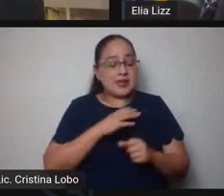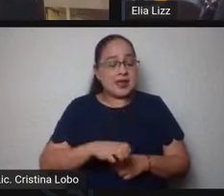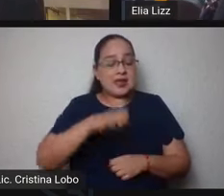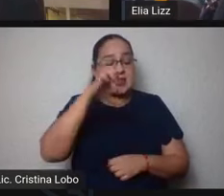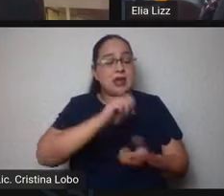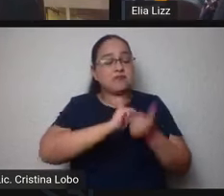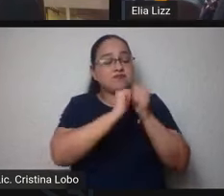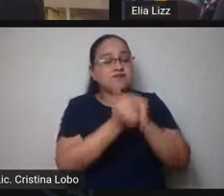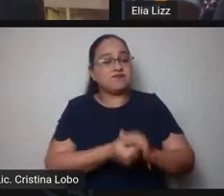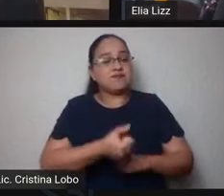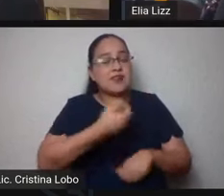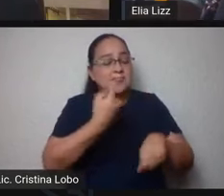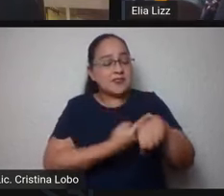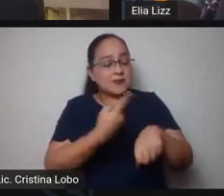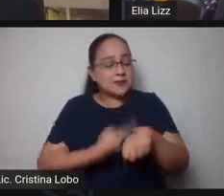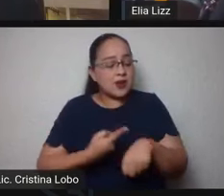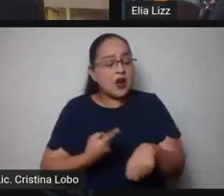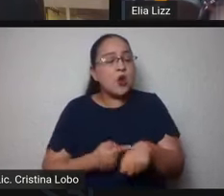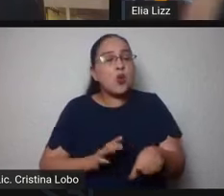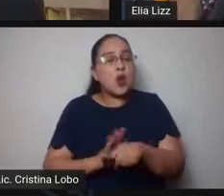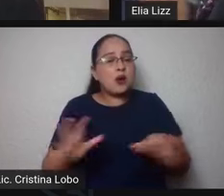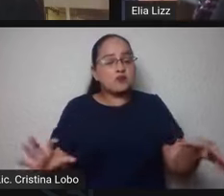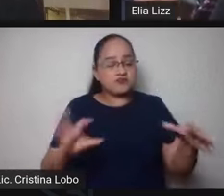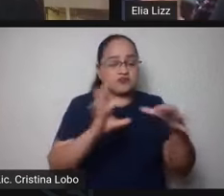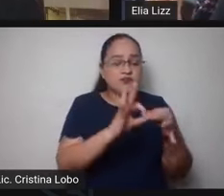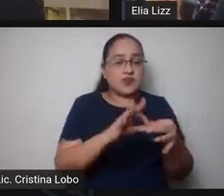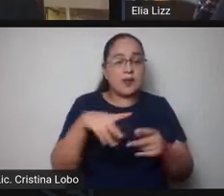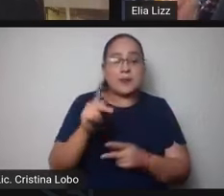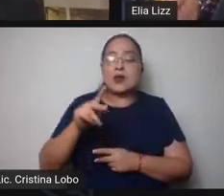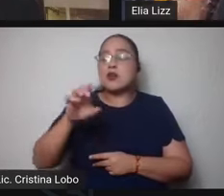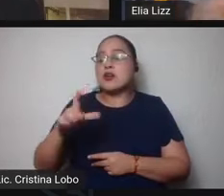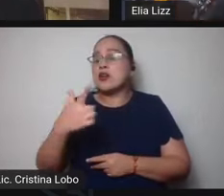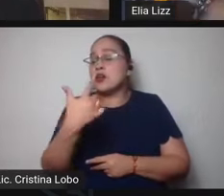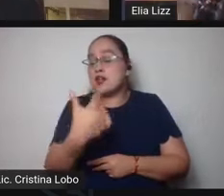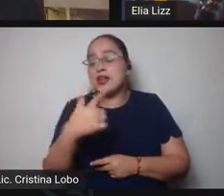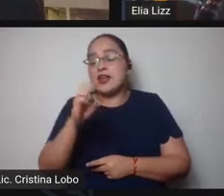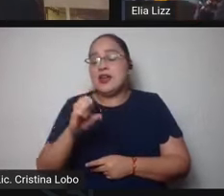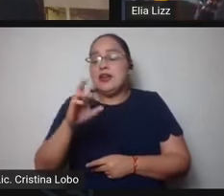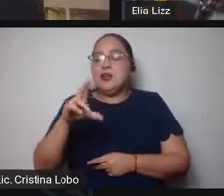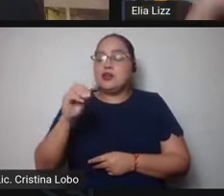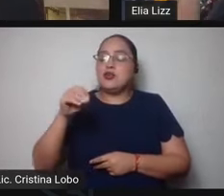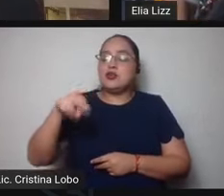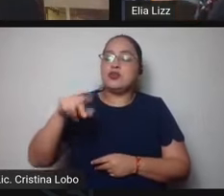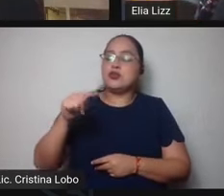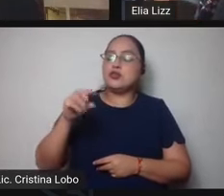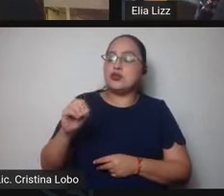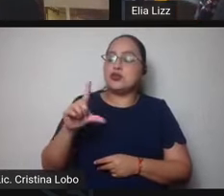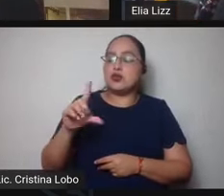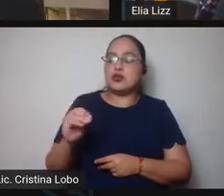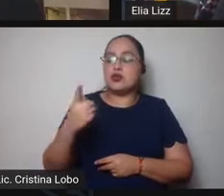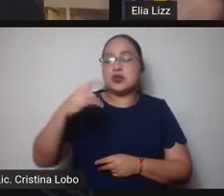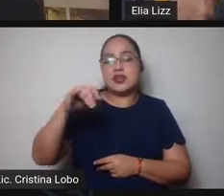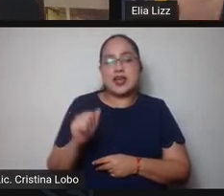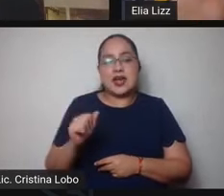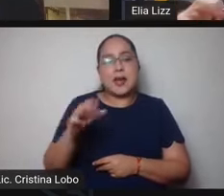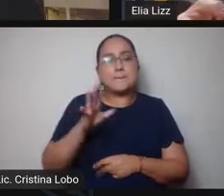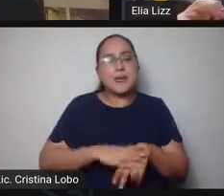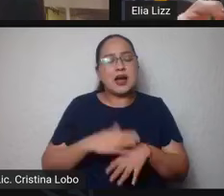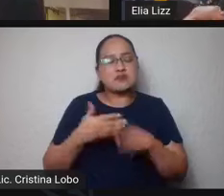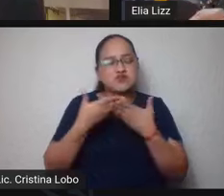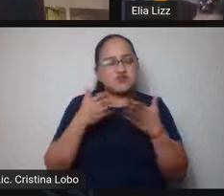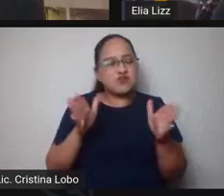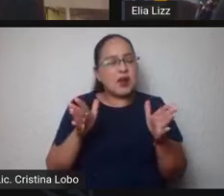tienen que ver con la vejez. Pero la gerontología, por ejemplo, es más amplia, es más integral. Abarca